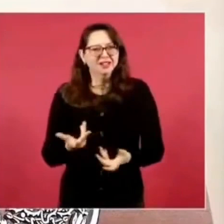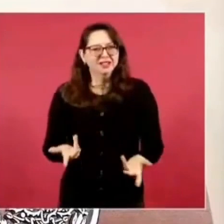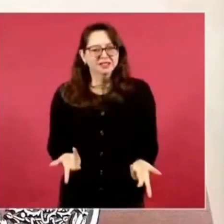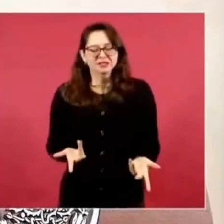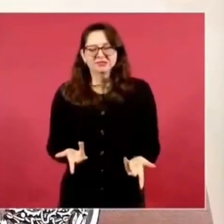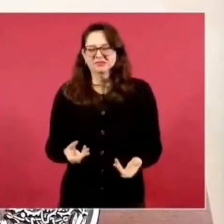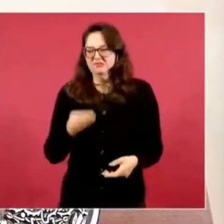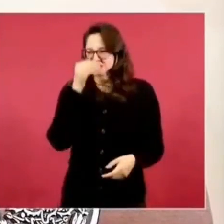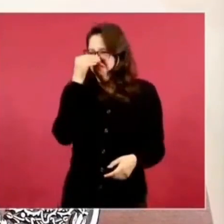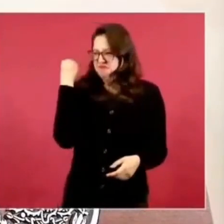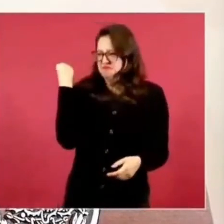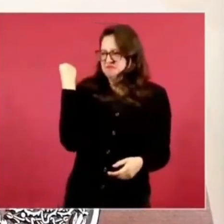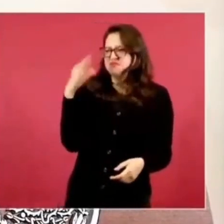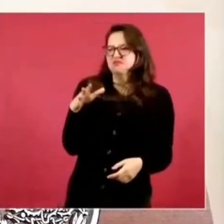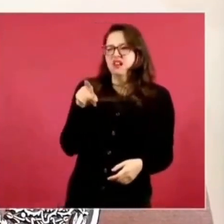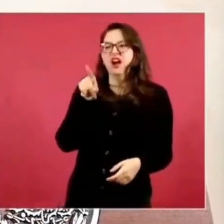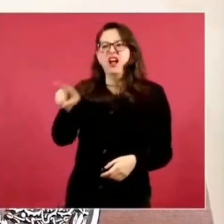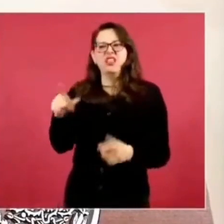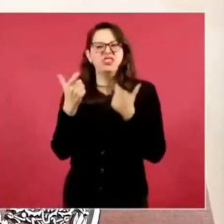recto,